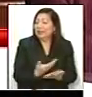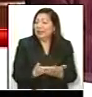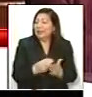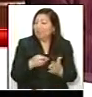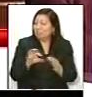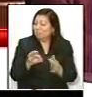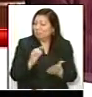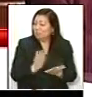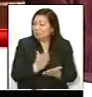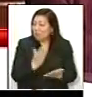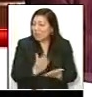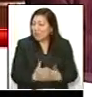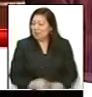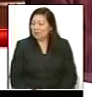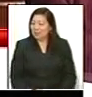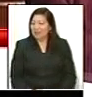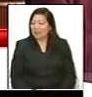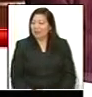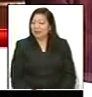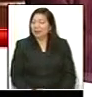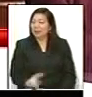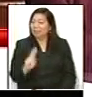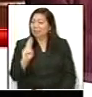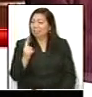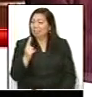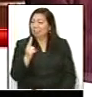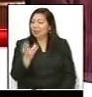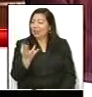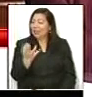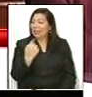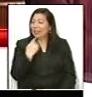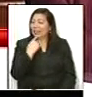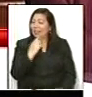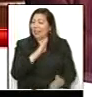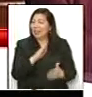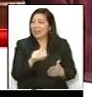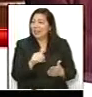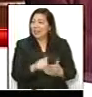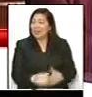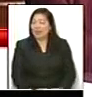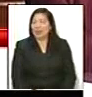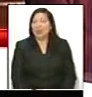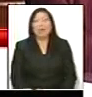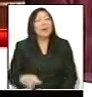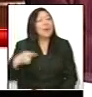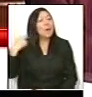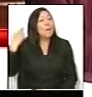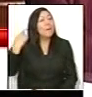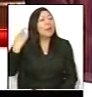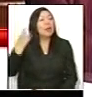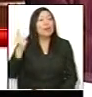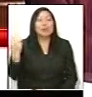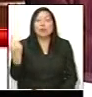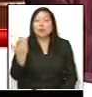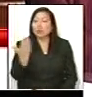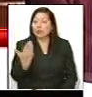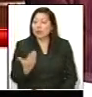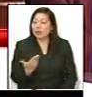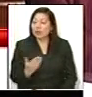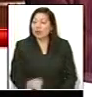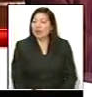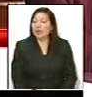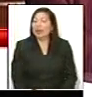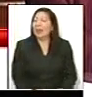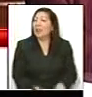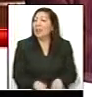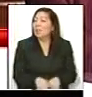soluciona? O sea, ¿la corrupción que tenemos ahora es producto de un problema político solamente? ¿O es un problema